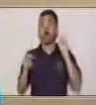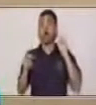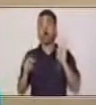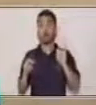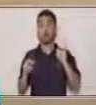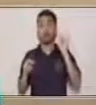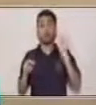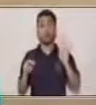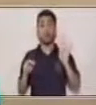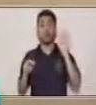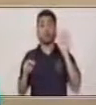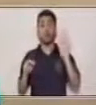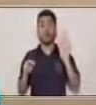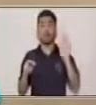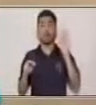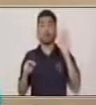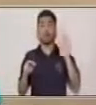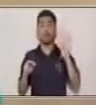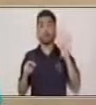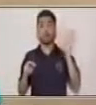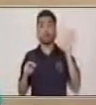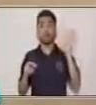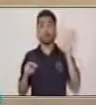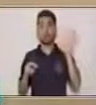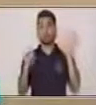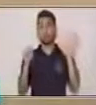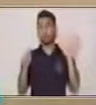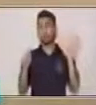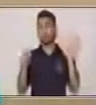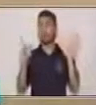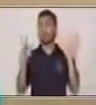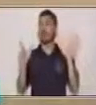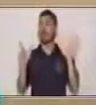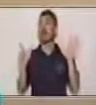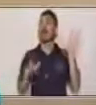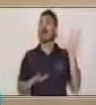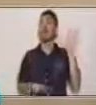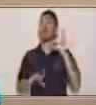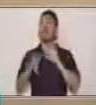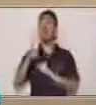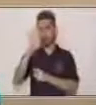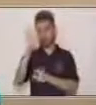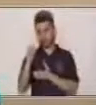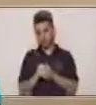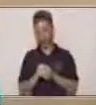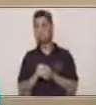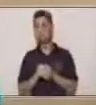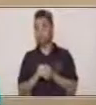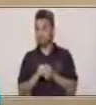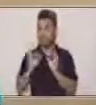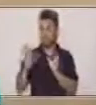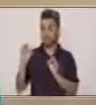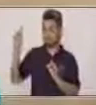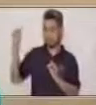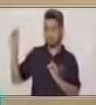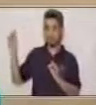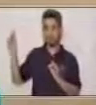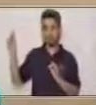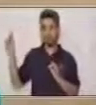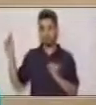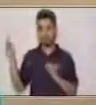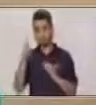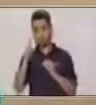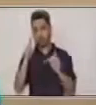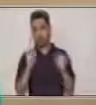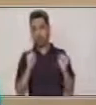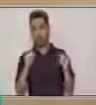9, 10, 11, 12, 13, 14. Muy bien, sé que tú lo estás haciendo también en casa con